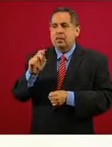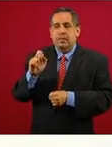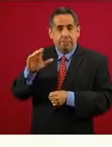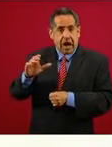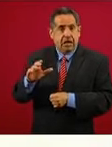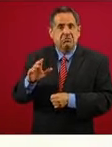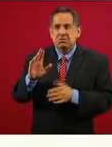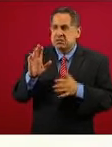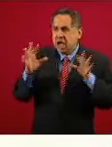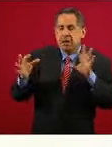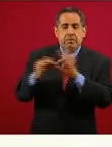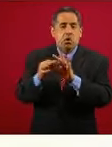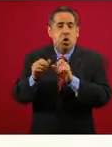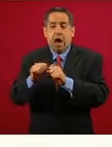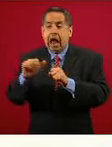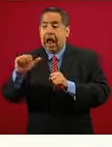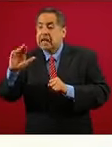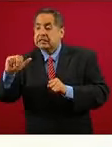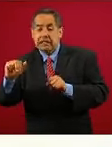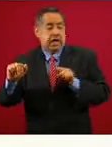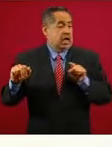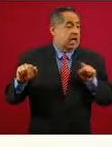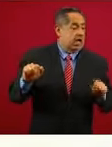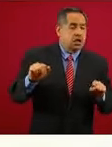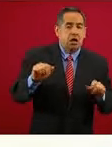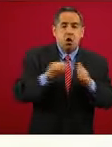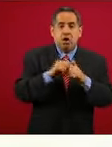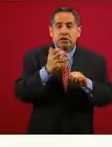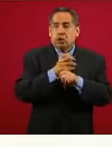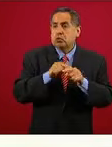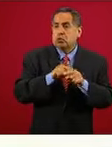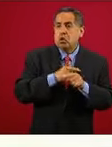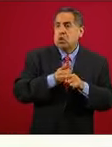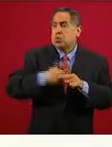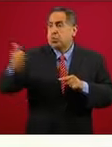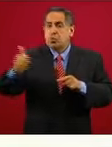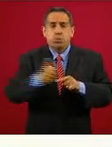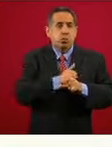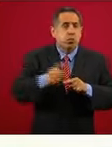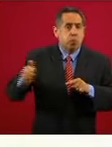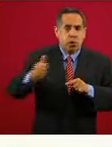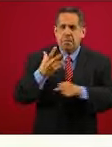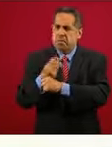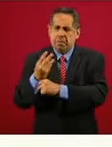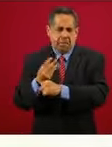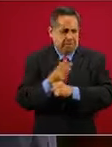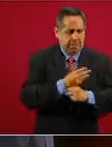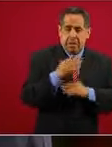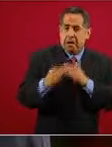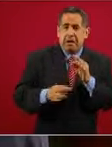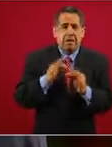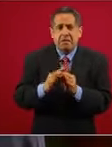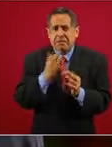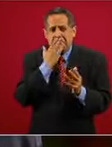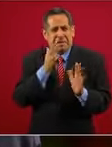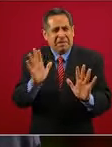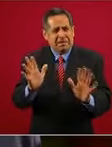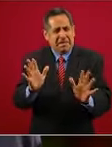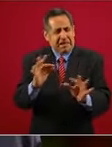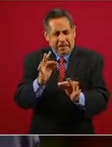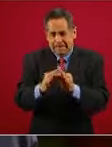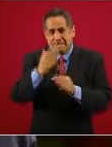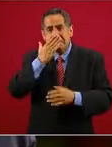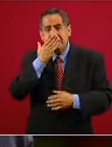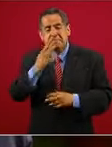Asia con la costa este de los Estados Unidos. Además, estas obras